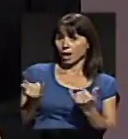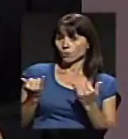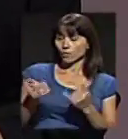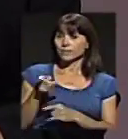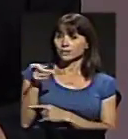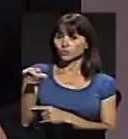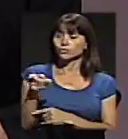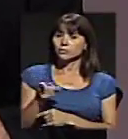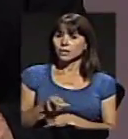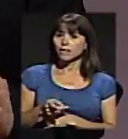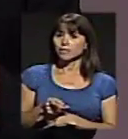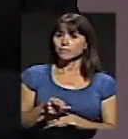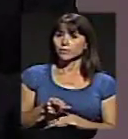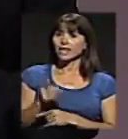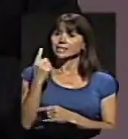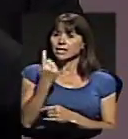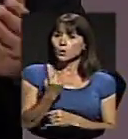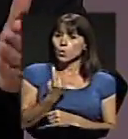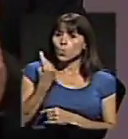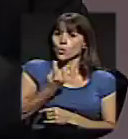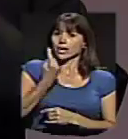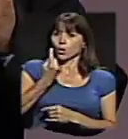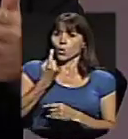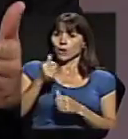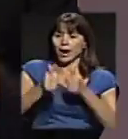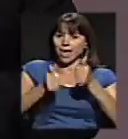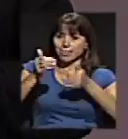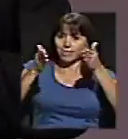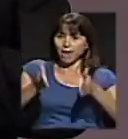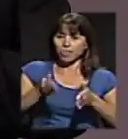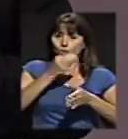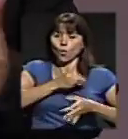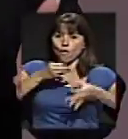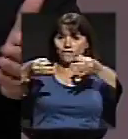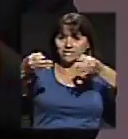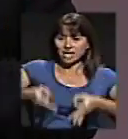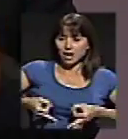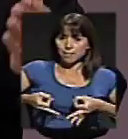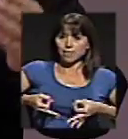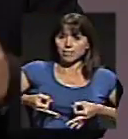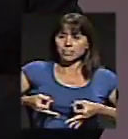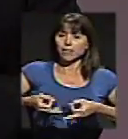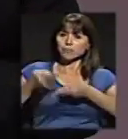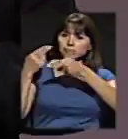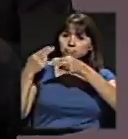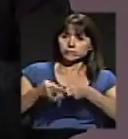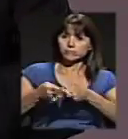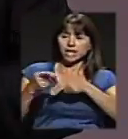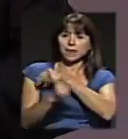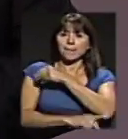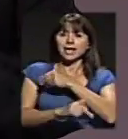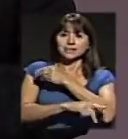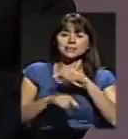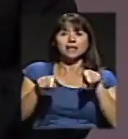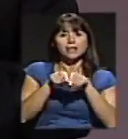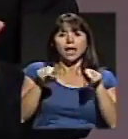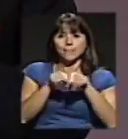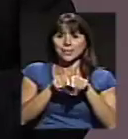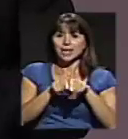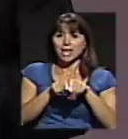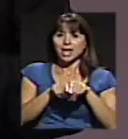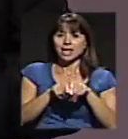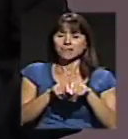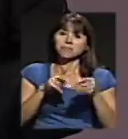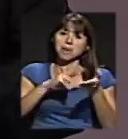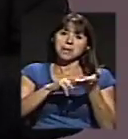es prácticamente el único candidato oficialmente proclamado en el país. También está en